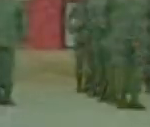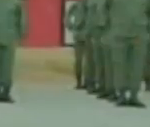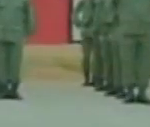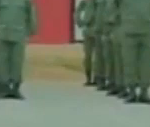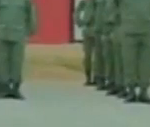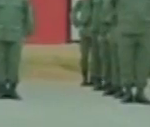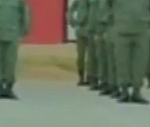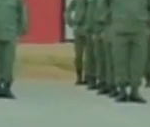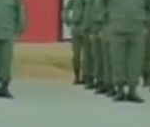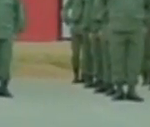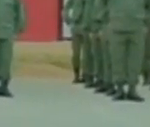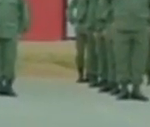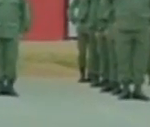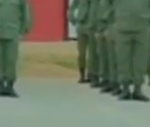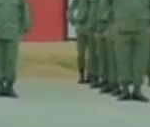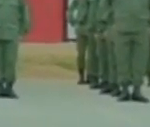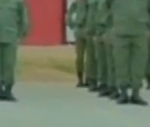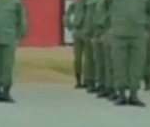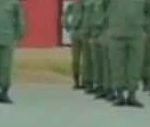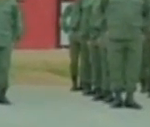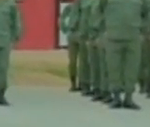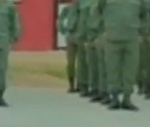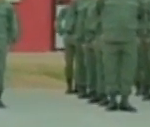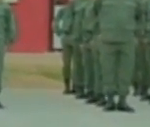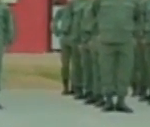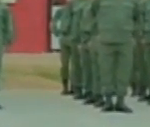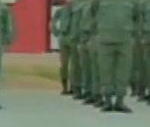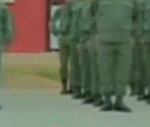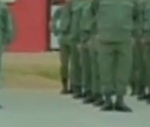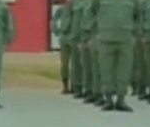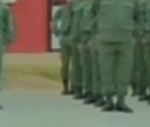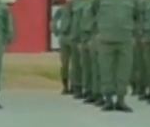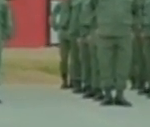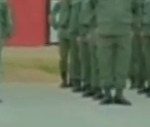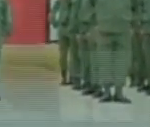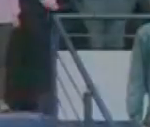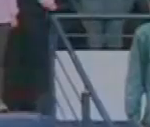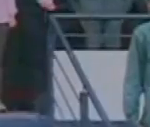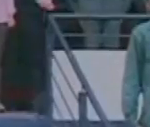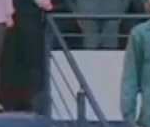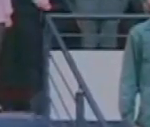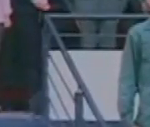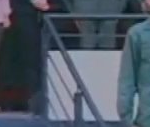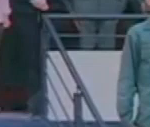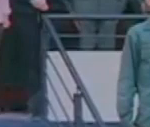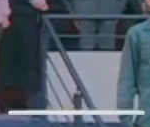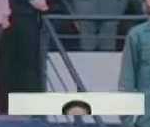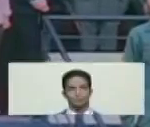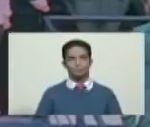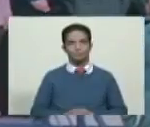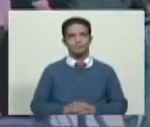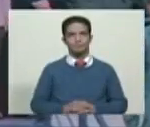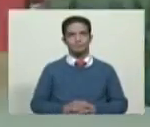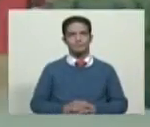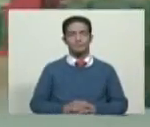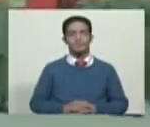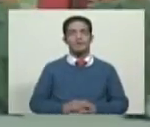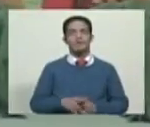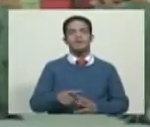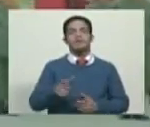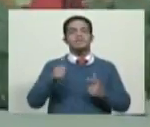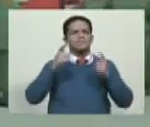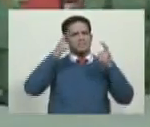Chávez vive. La patria sigue. Independencia y patria socialista. Viviremos y venceremos. El sol de